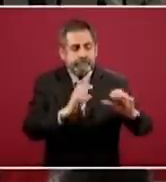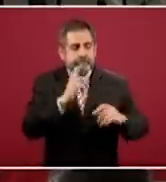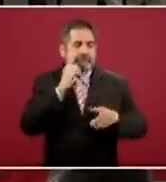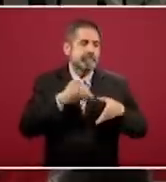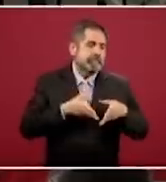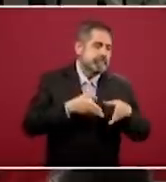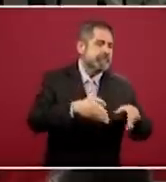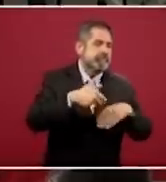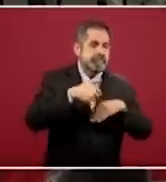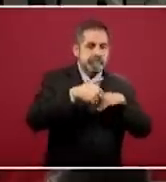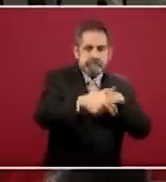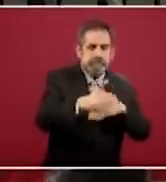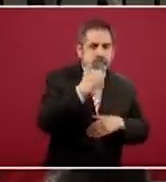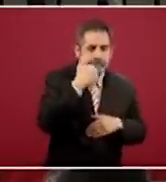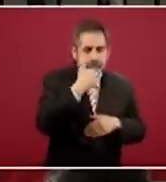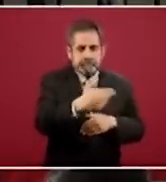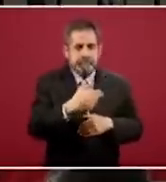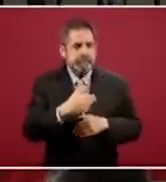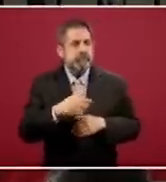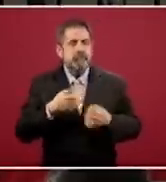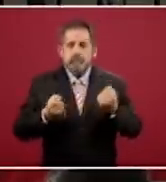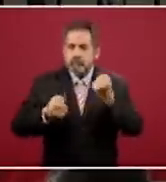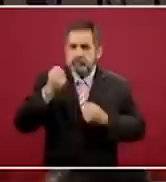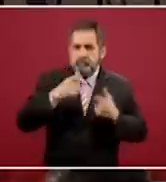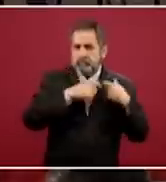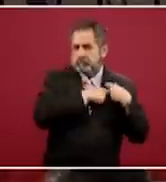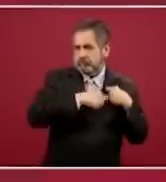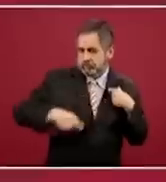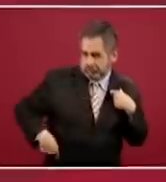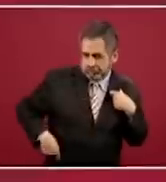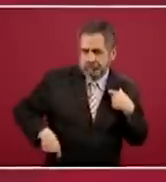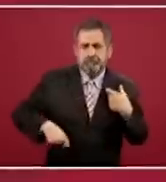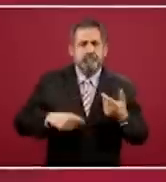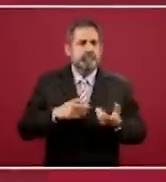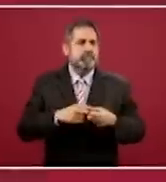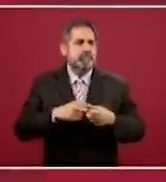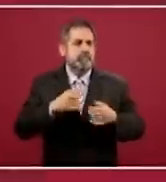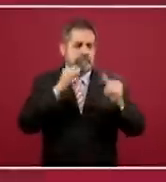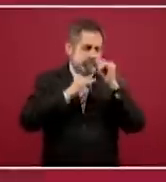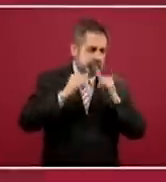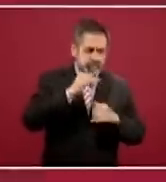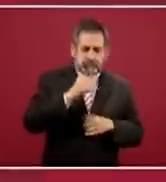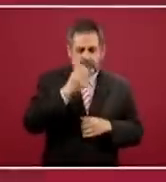paso peatonal, si manejas usa el cinturón de seguridad, obviamente no manejes